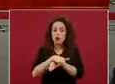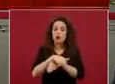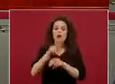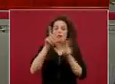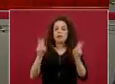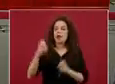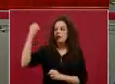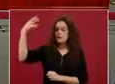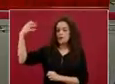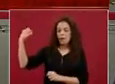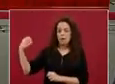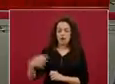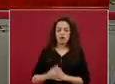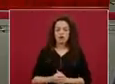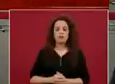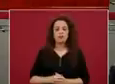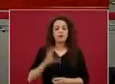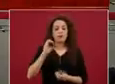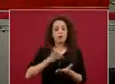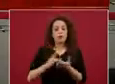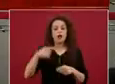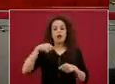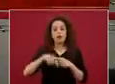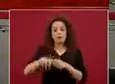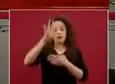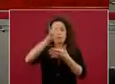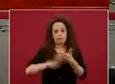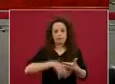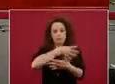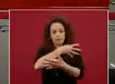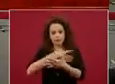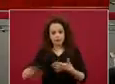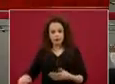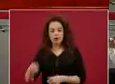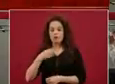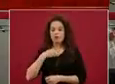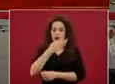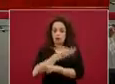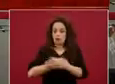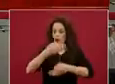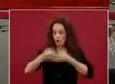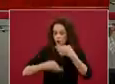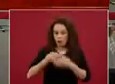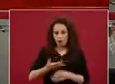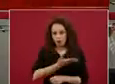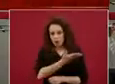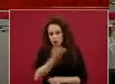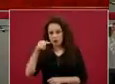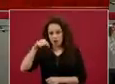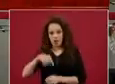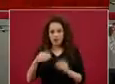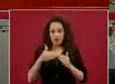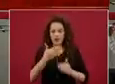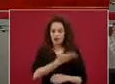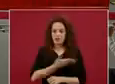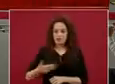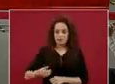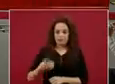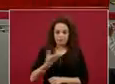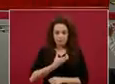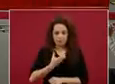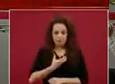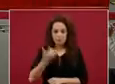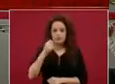gracias. Pues empezamos con la tabla. Muy buenas tardes a todas y todos aquí en Palacio Nacional y quien nos acompaña desde sus casas a través de